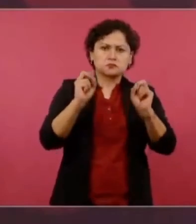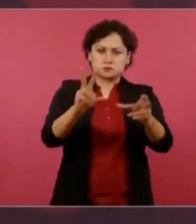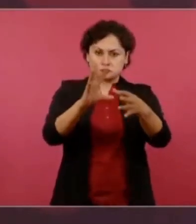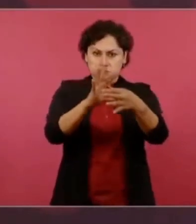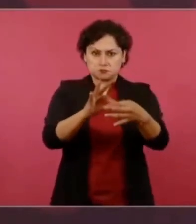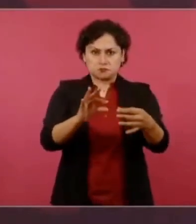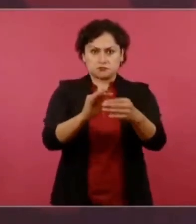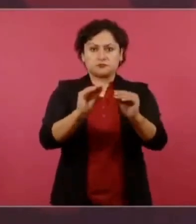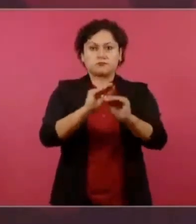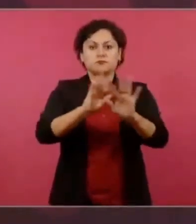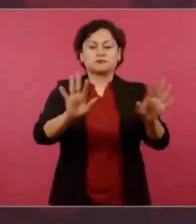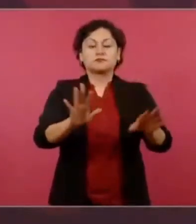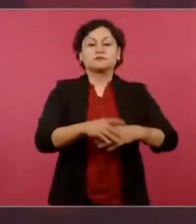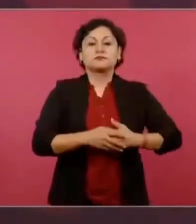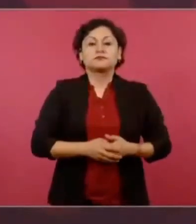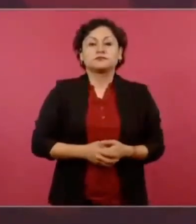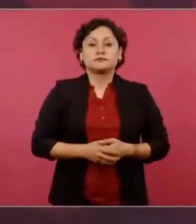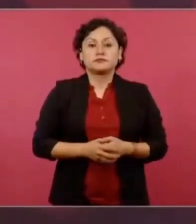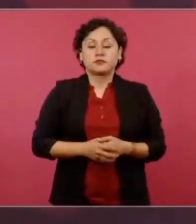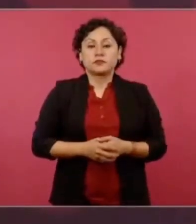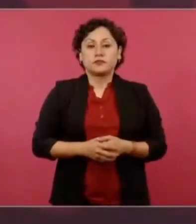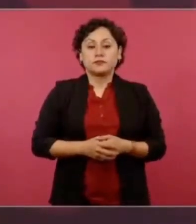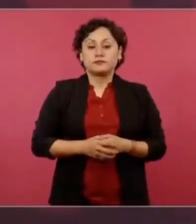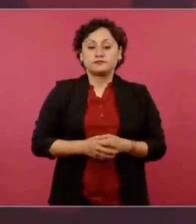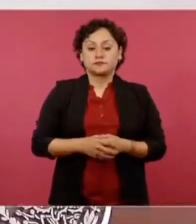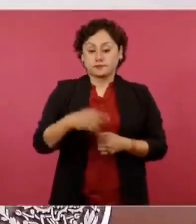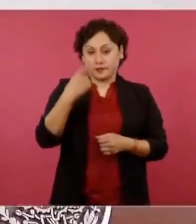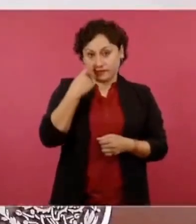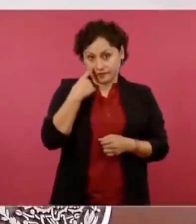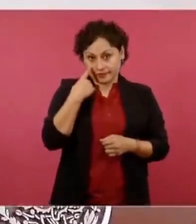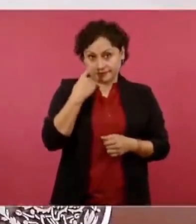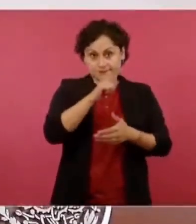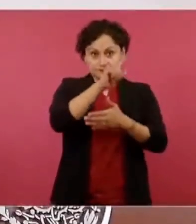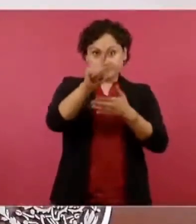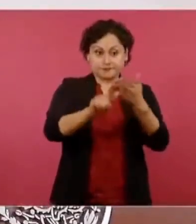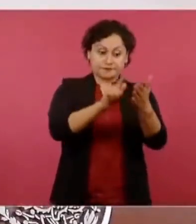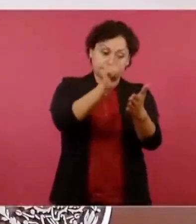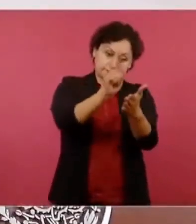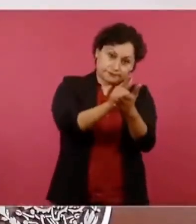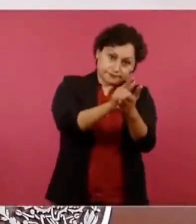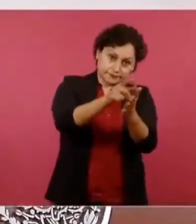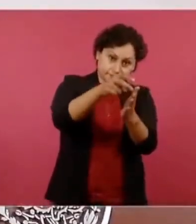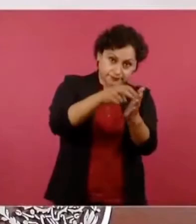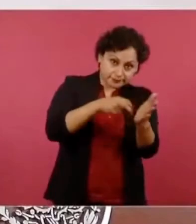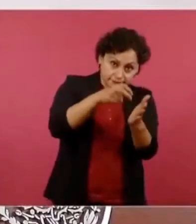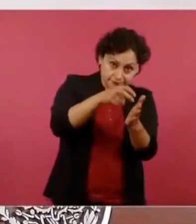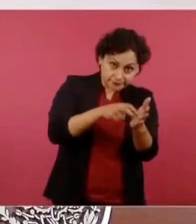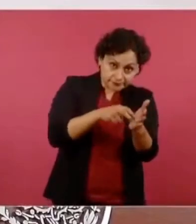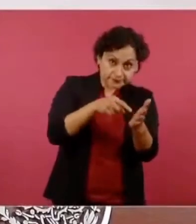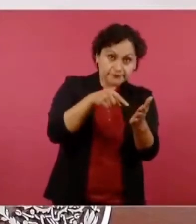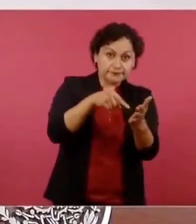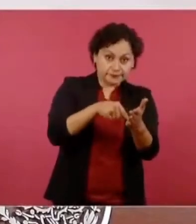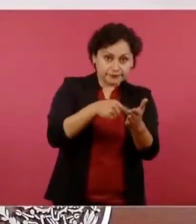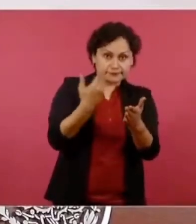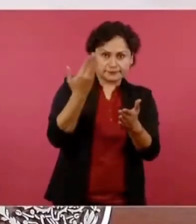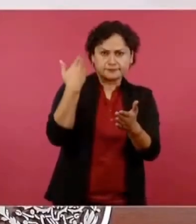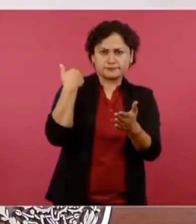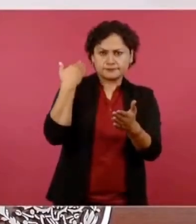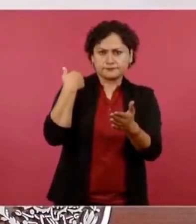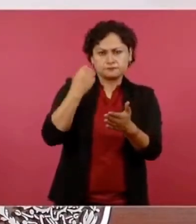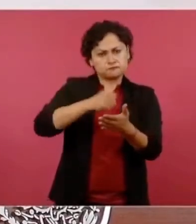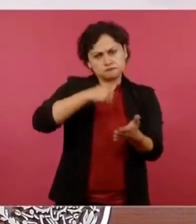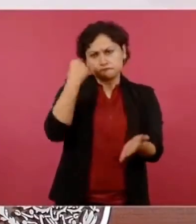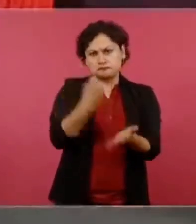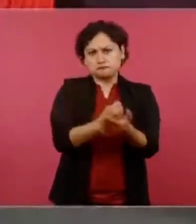explicar en qué consiste la reforma que se aprobó para crear